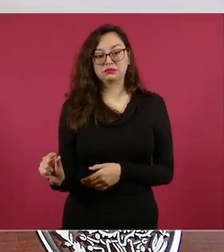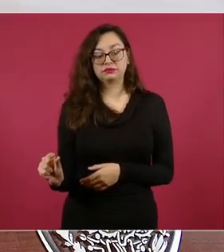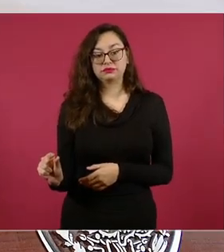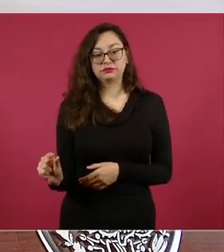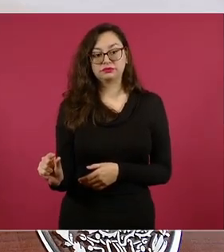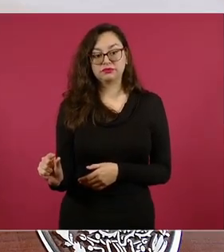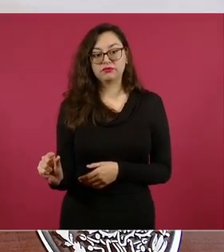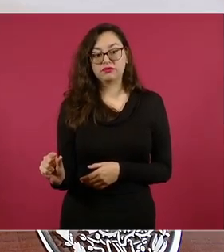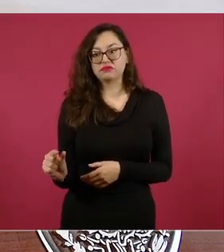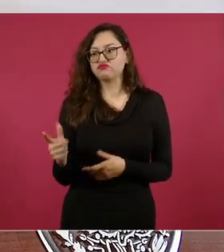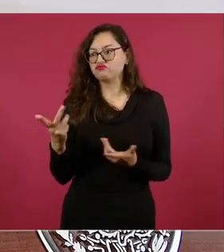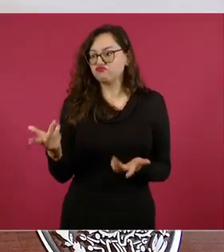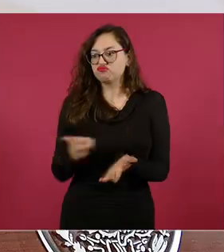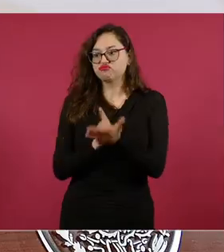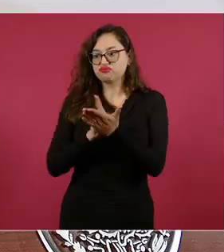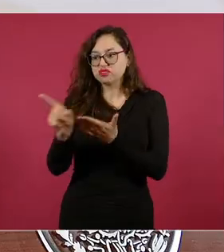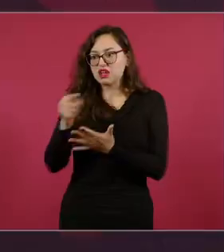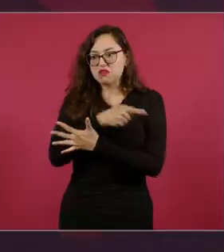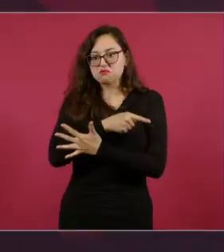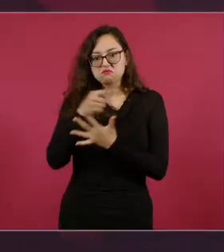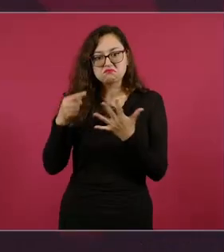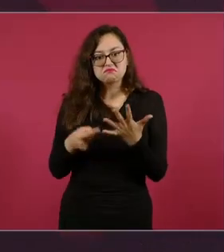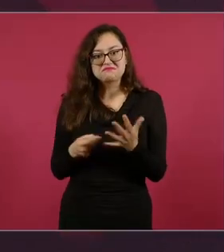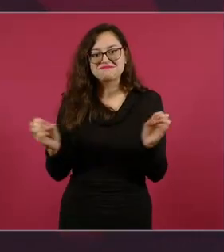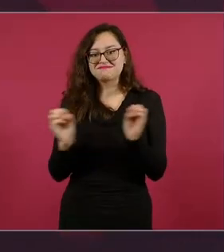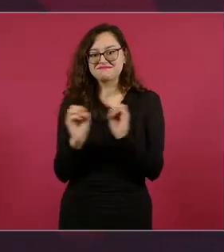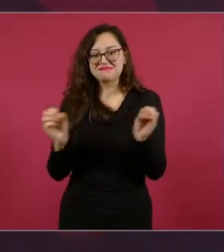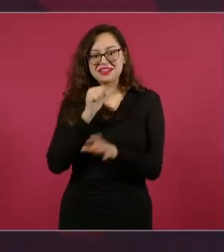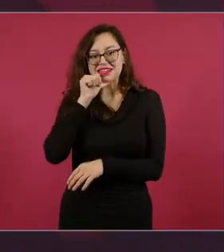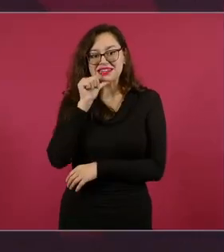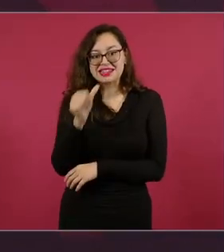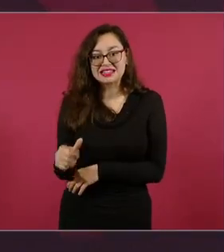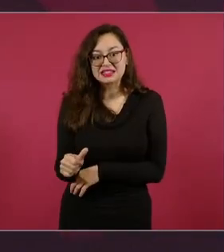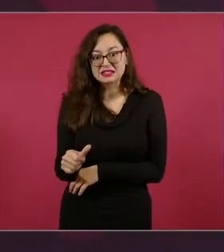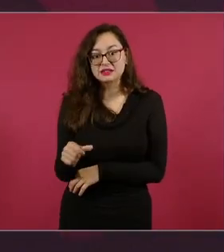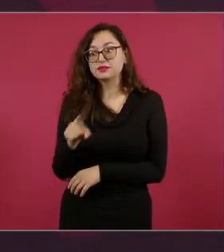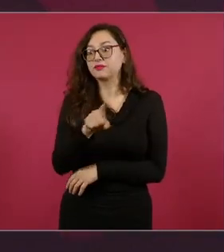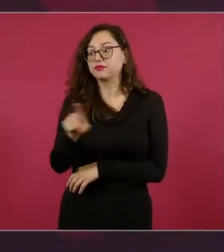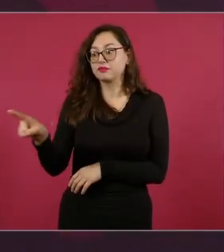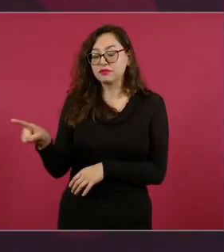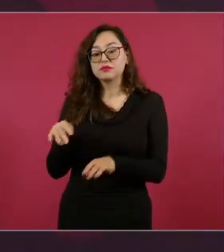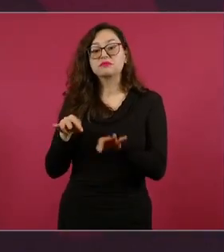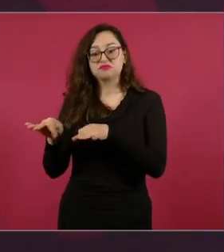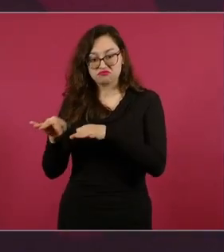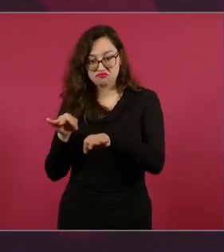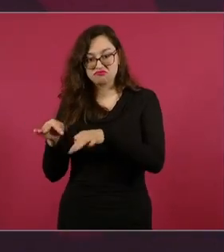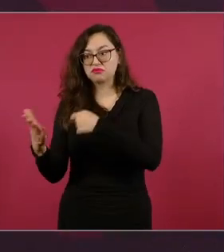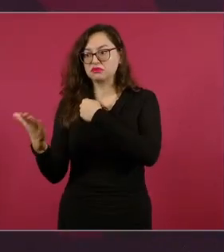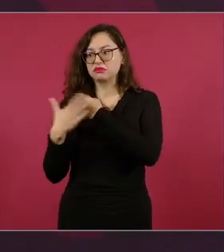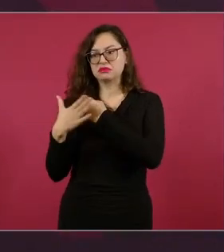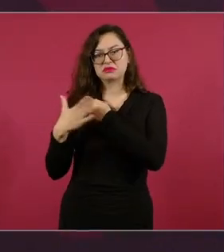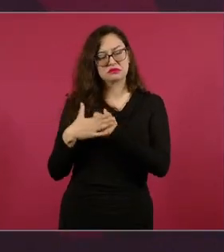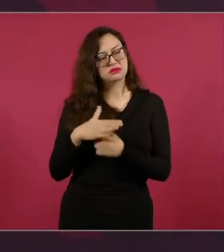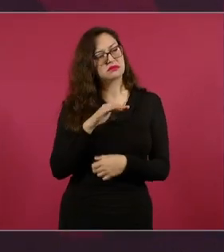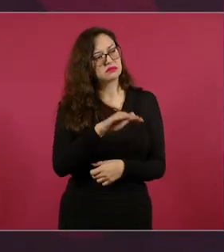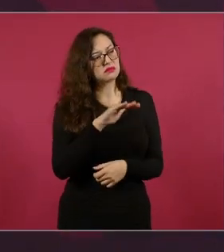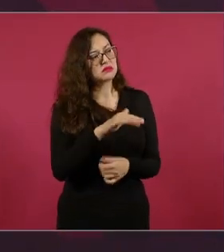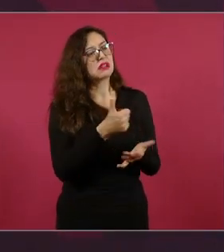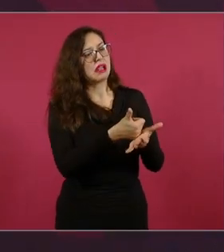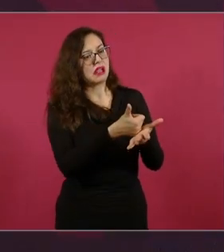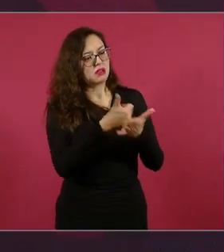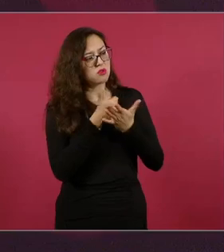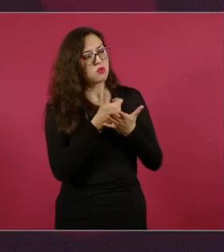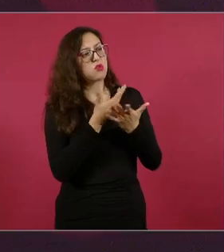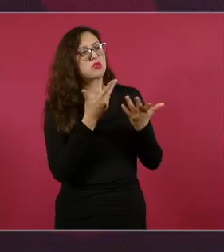Y no tenían ninguna prestación ni nada. Entonces me dijeron que les ayudara para que